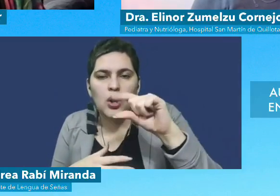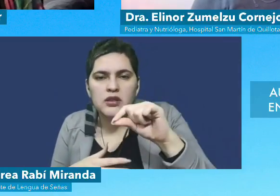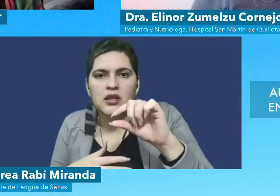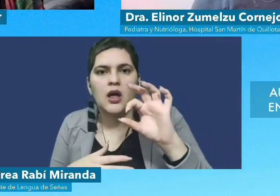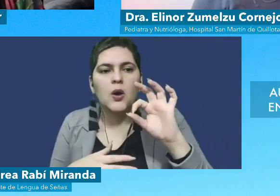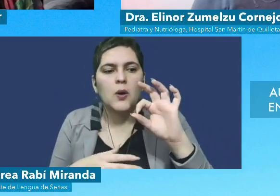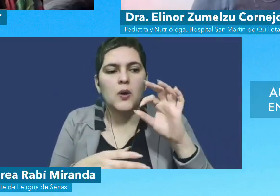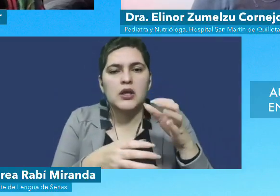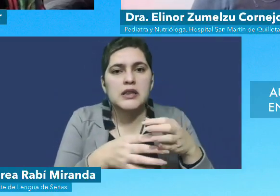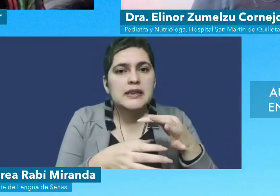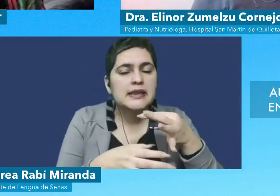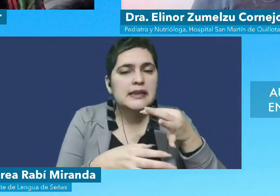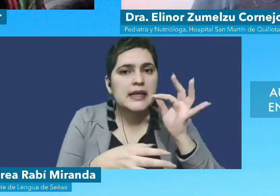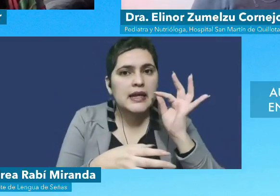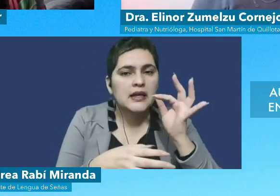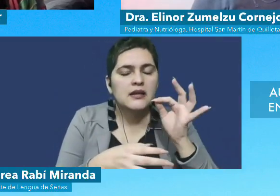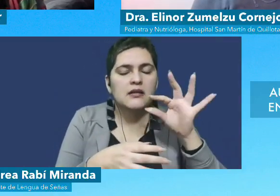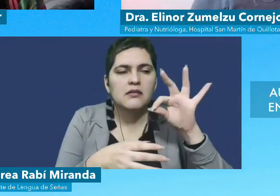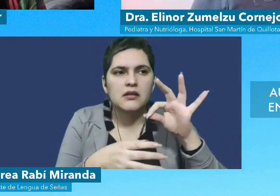sé cómo ayudarlos para que se alimenten mejor.